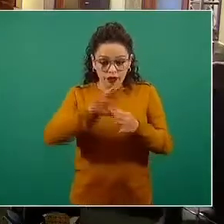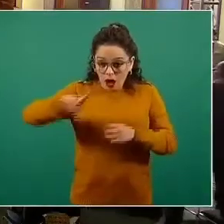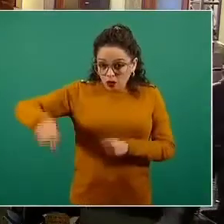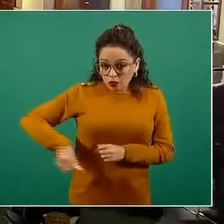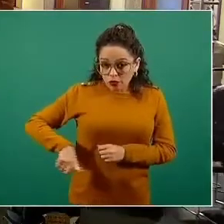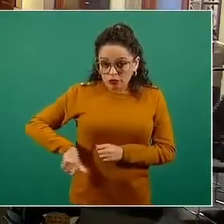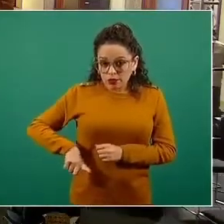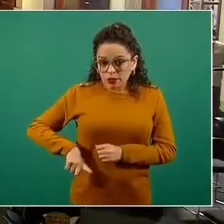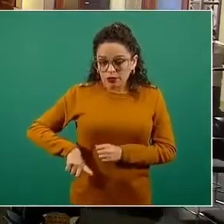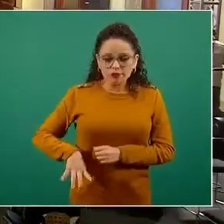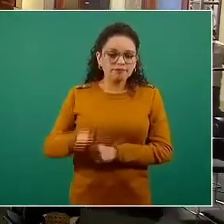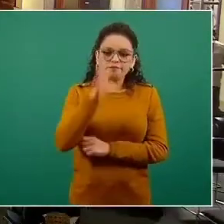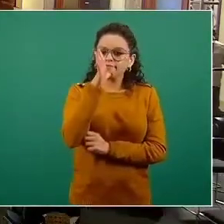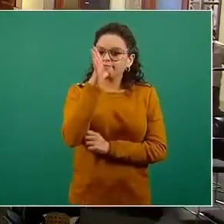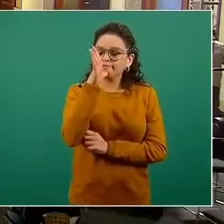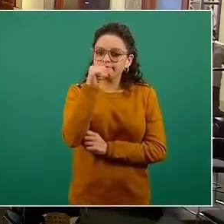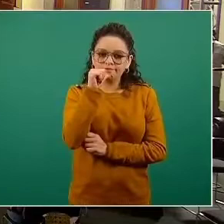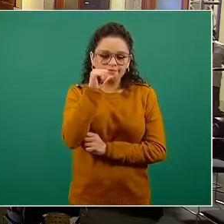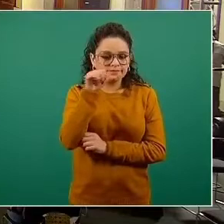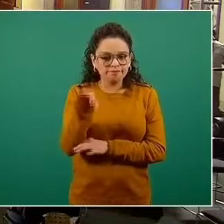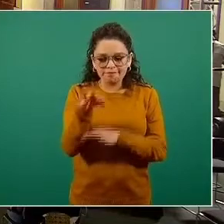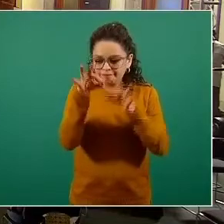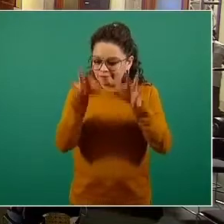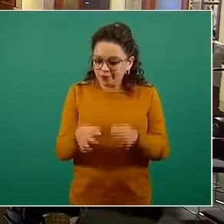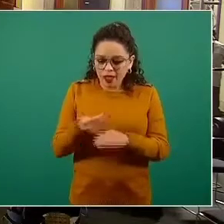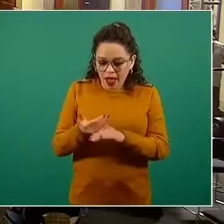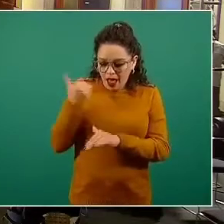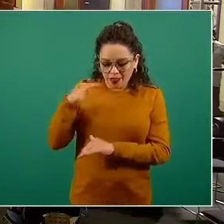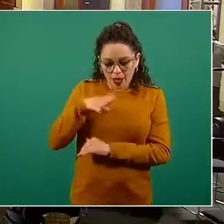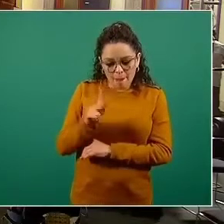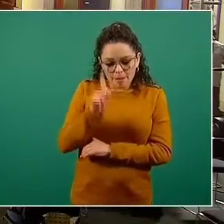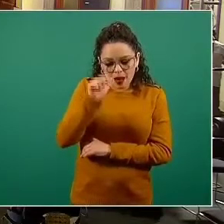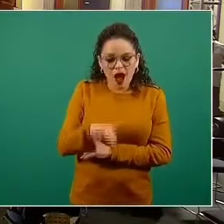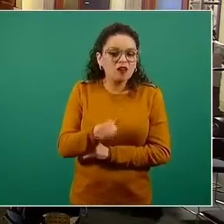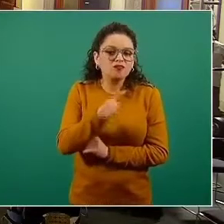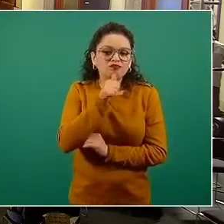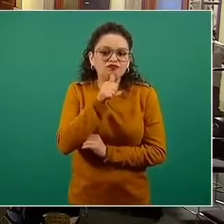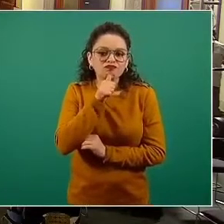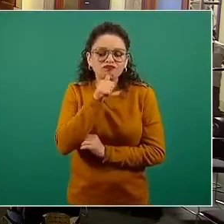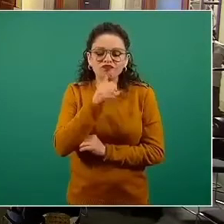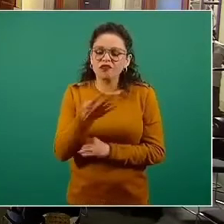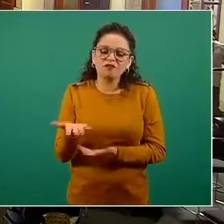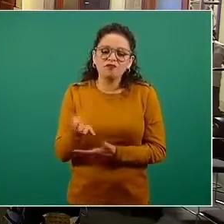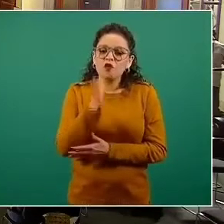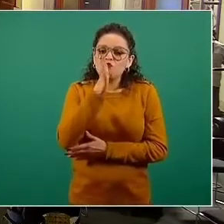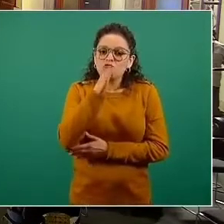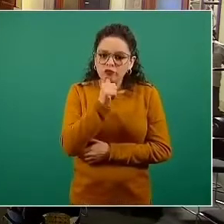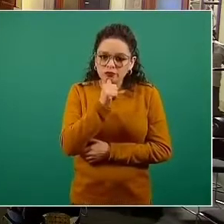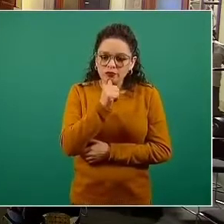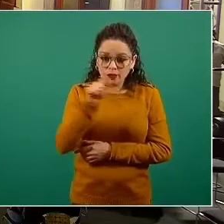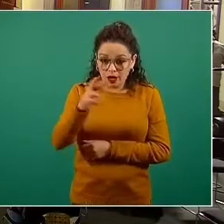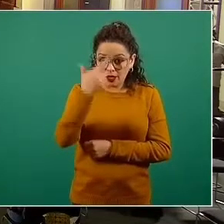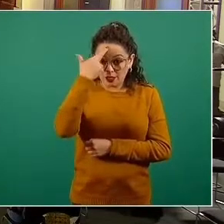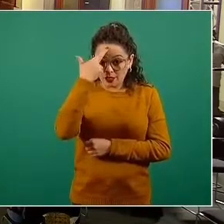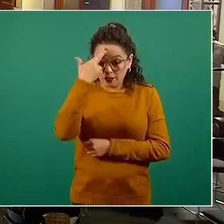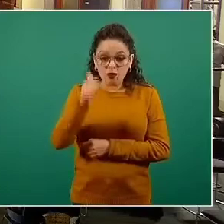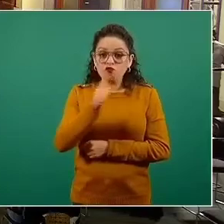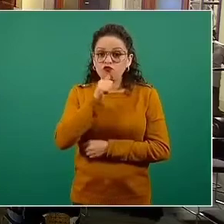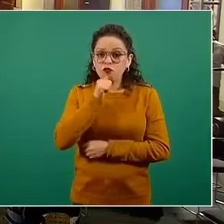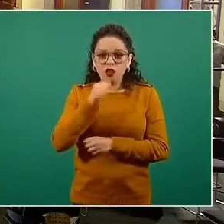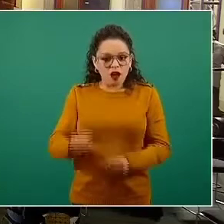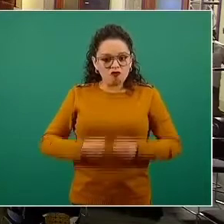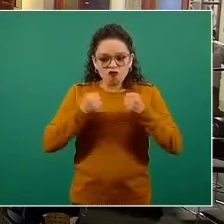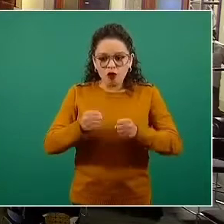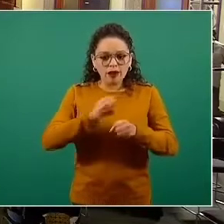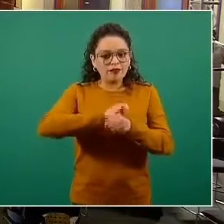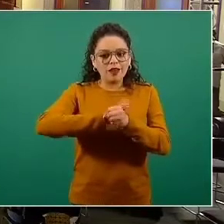no logró la eficiencia que se planeaba. Recuerden que cuando se planteó este programa, todavía no empezaba tan fuerte el COVID